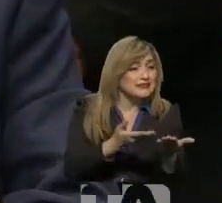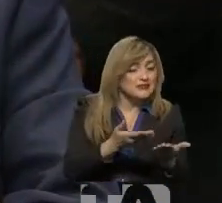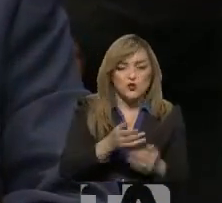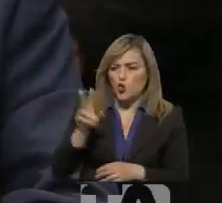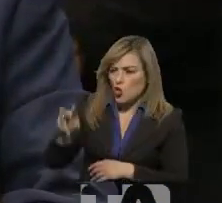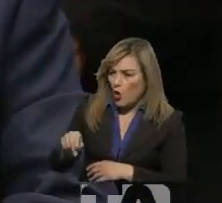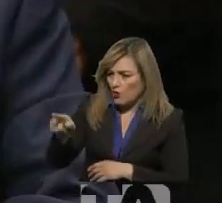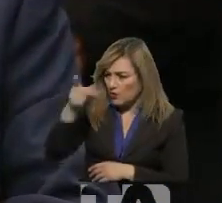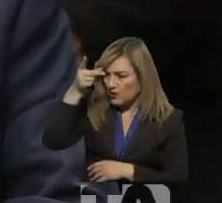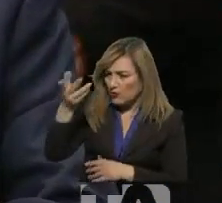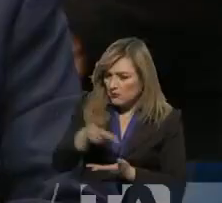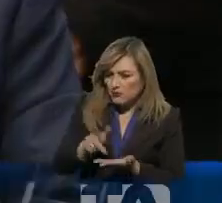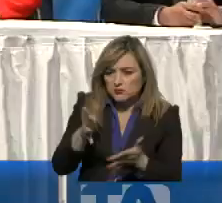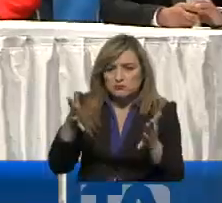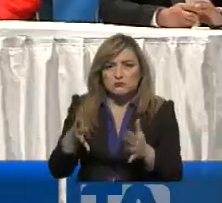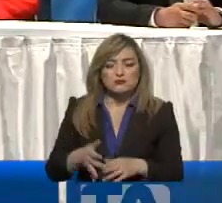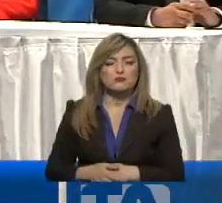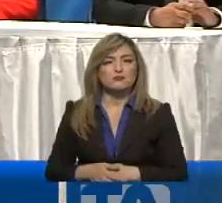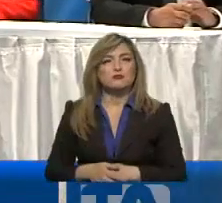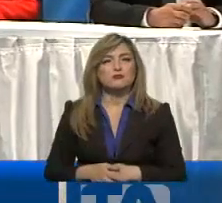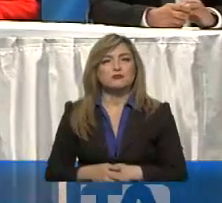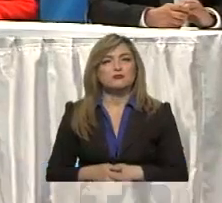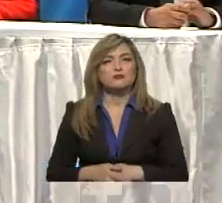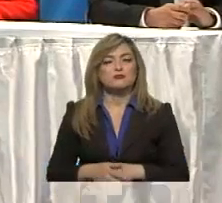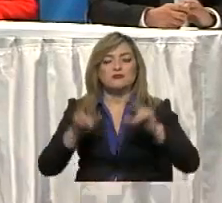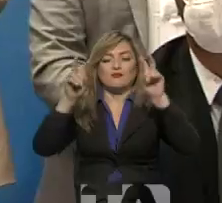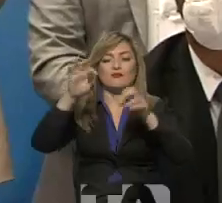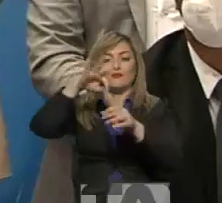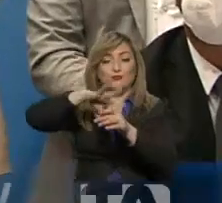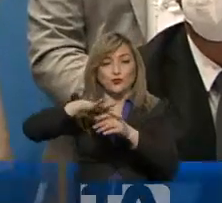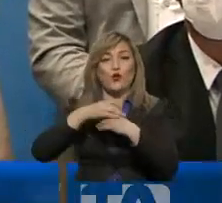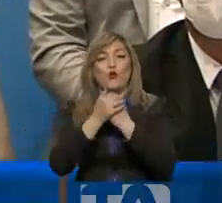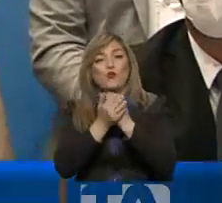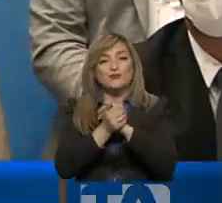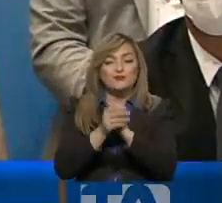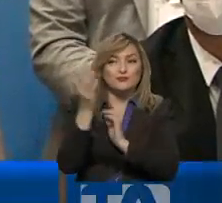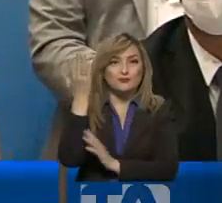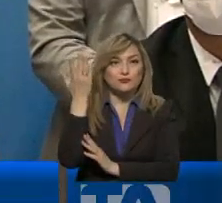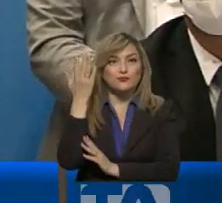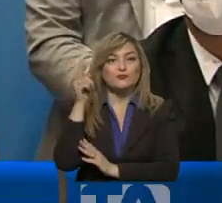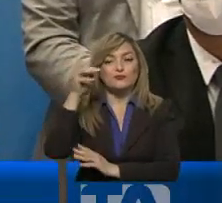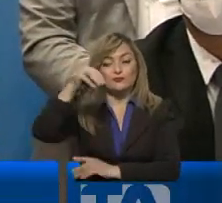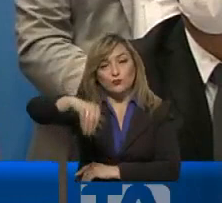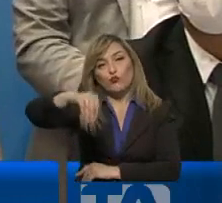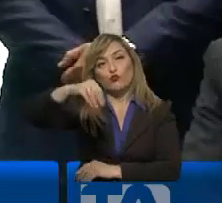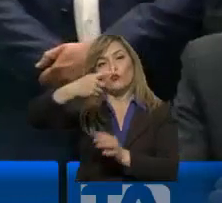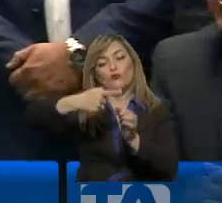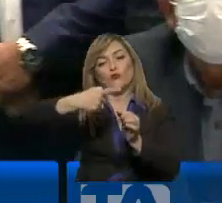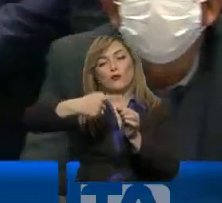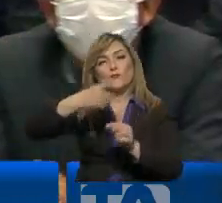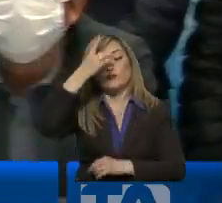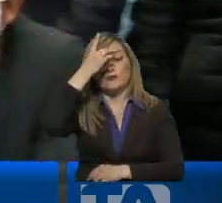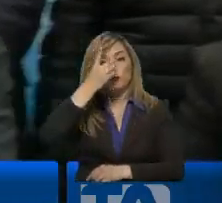servicios a los municipios porque no tenemos cómo pagar. En torno al tema electoral, aprovechando que los alcaldes estarán el martes en Quito,